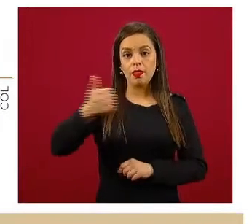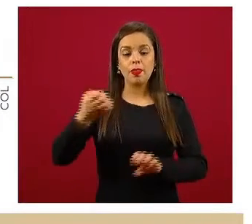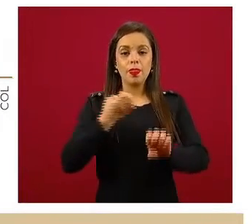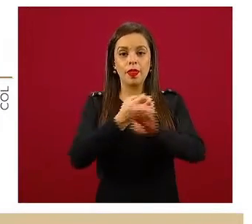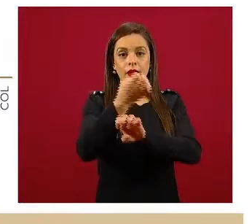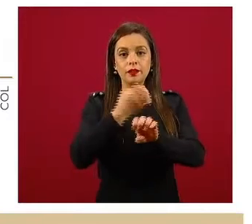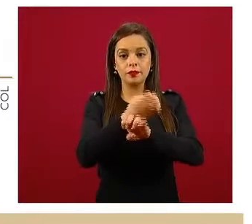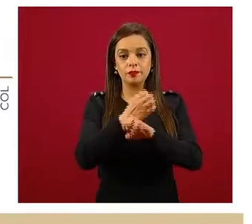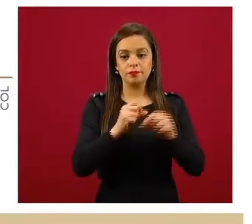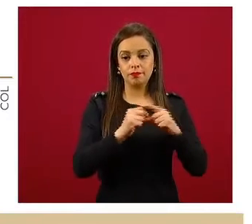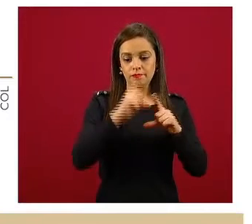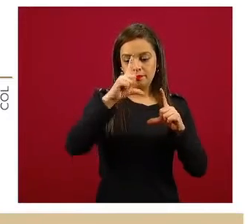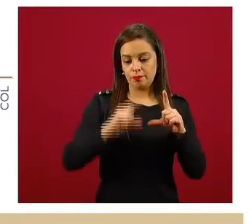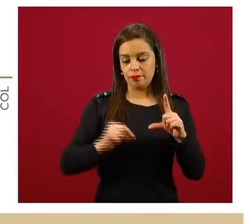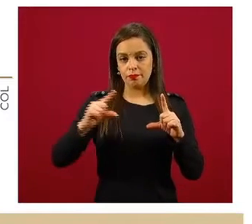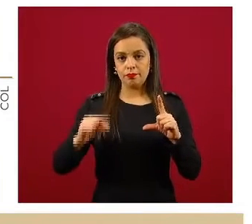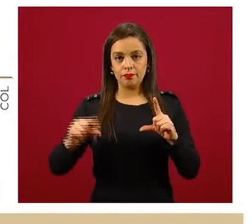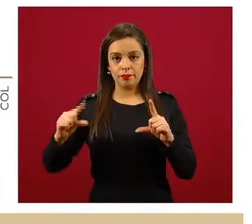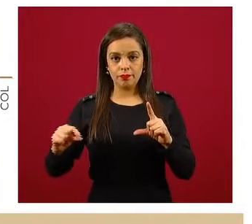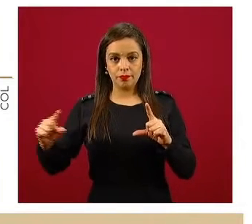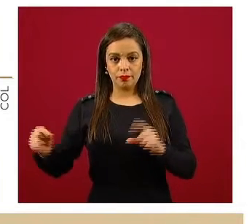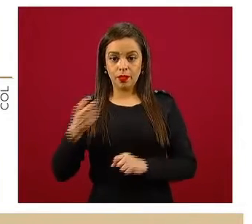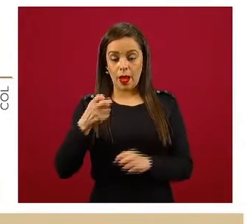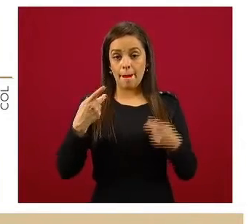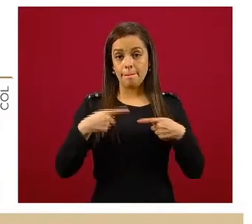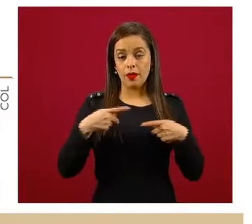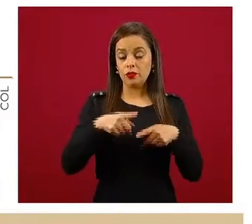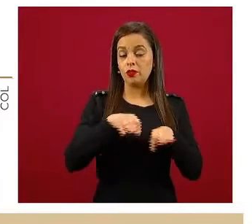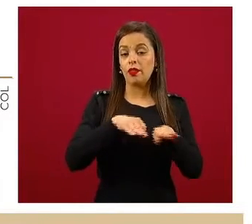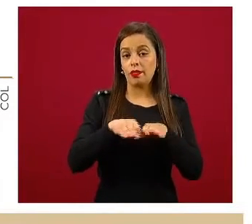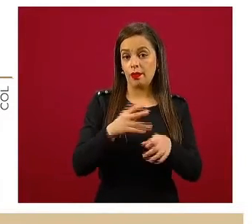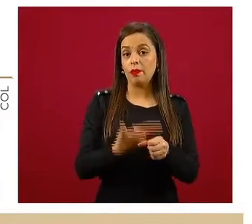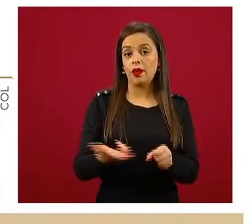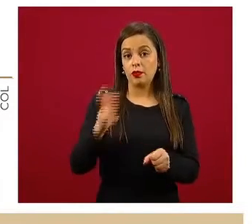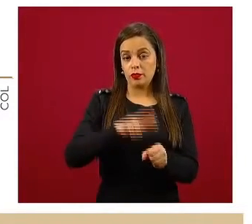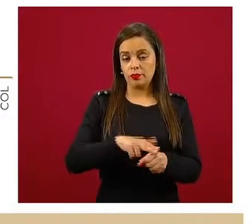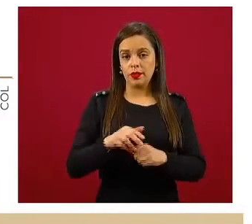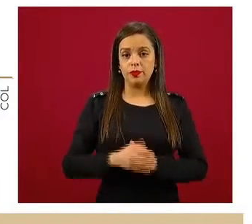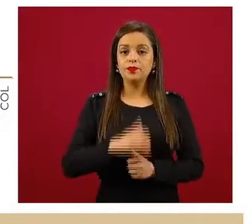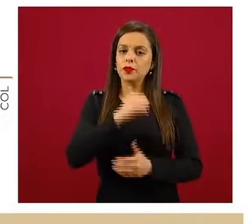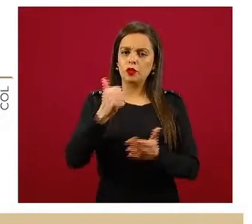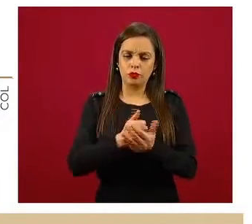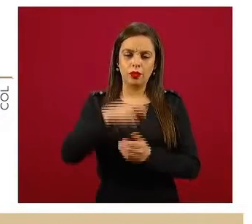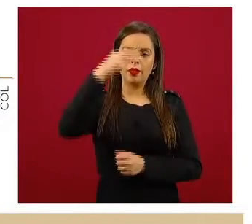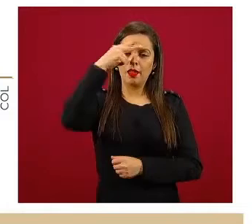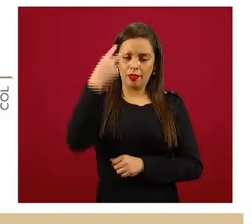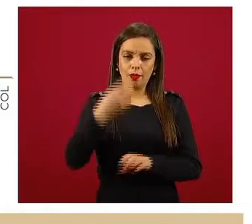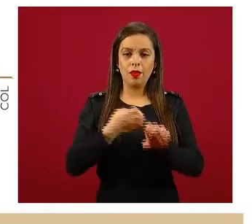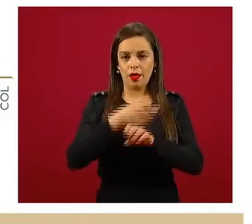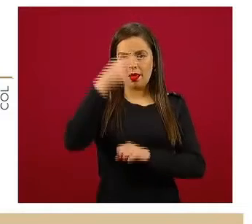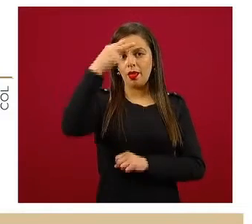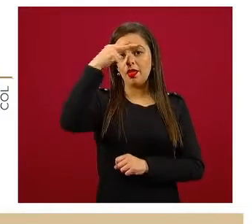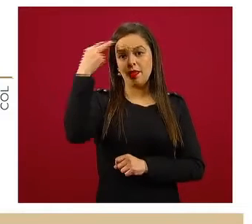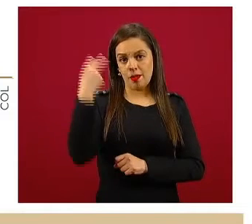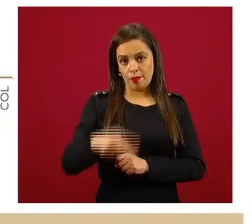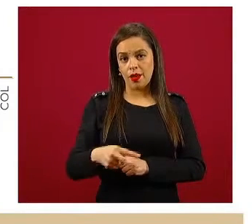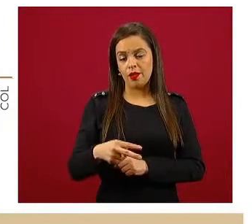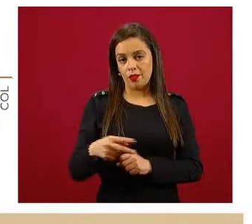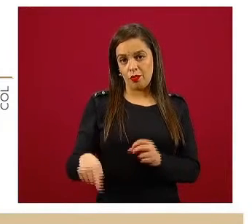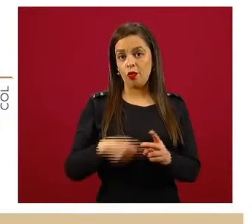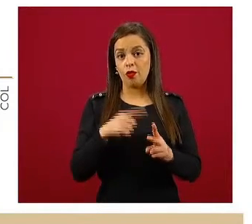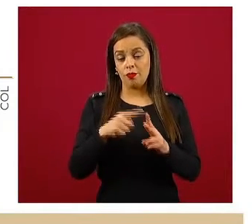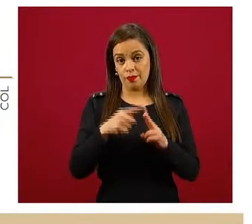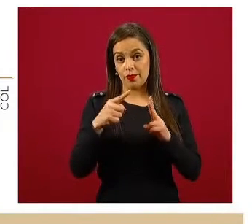federativas donde este recurso humano labora, ¿no? Vemos lógicamente Ciudad de México y Estado de México son las